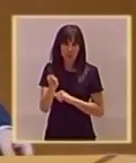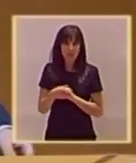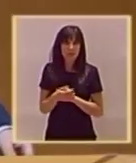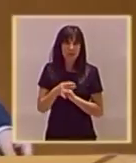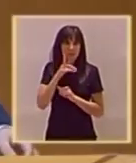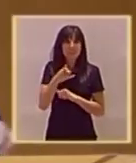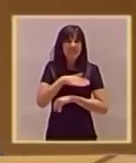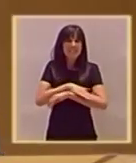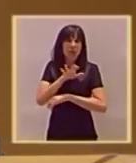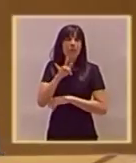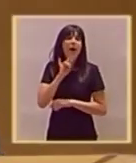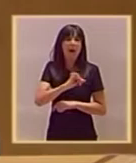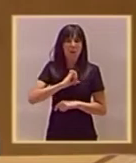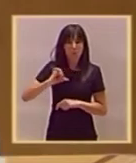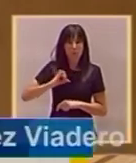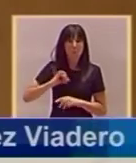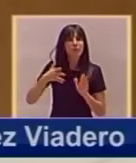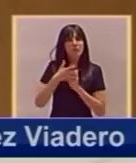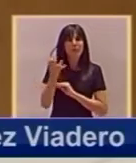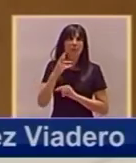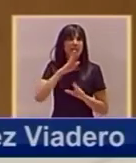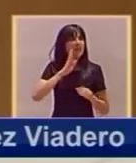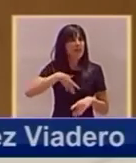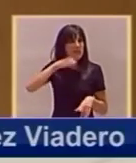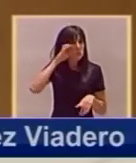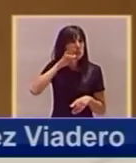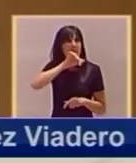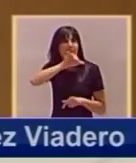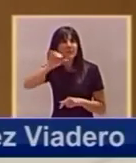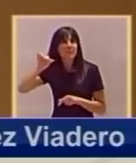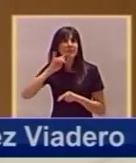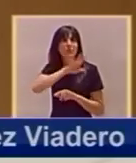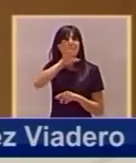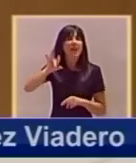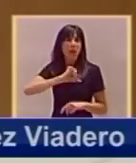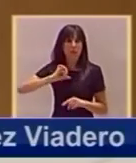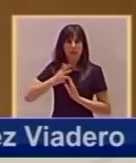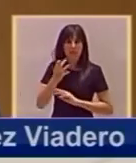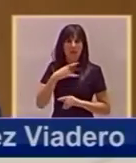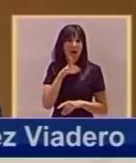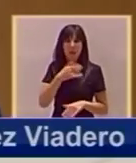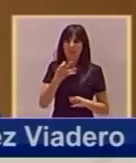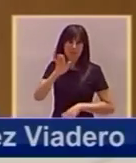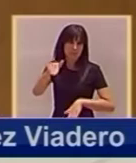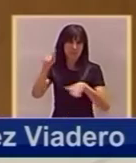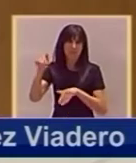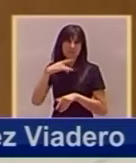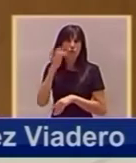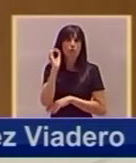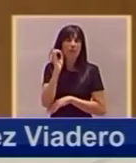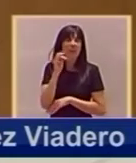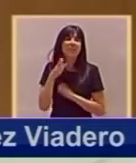Estamos en un estado autonómico y las comunidades autónomas deben ser escuchadas, y creemos que es el momento de convocar la conferencia de presidentes